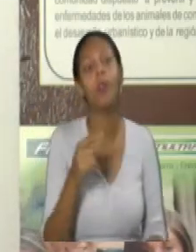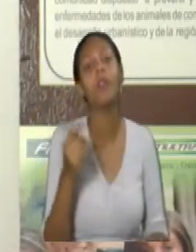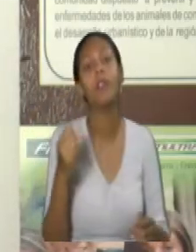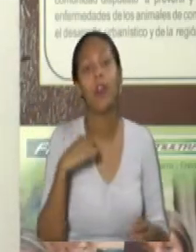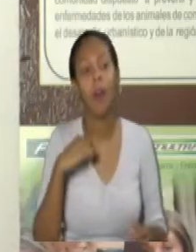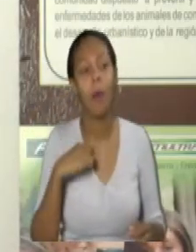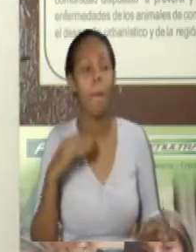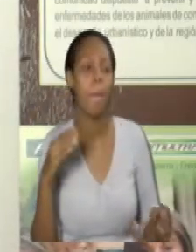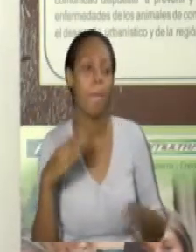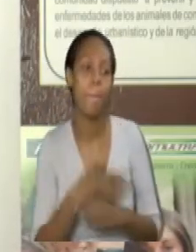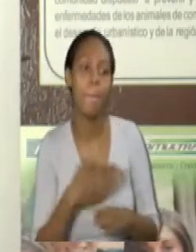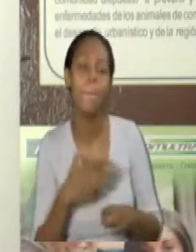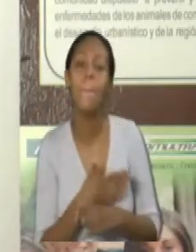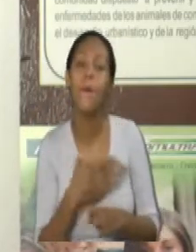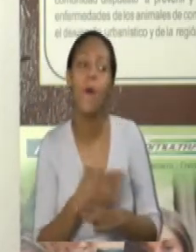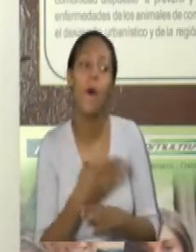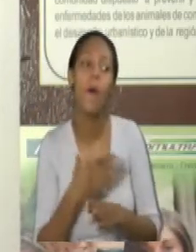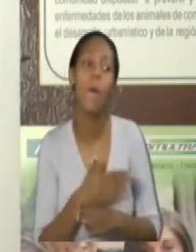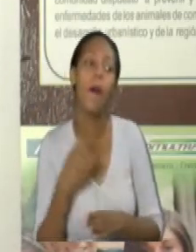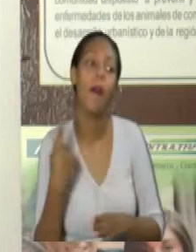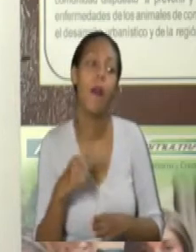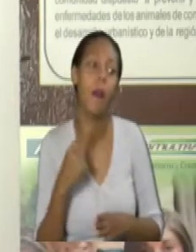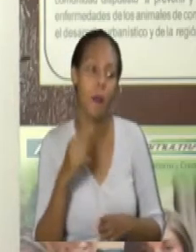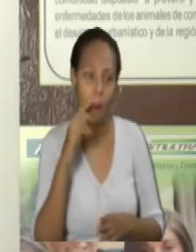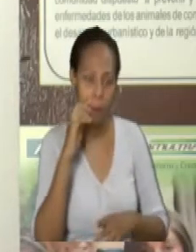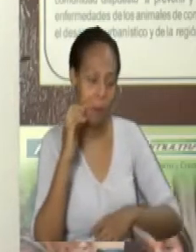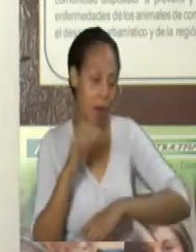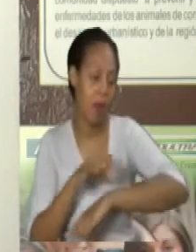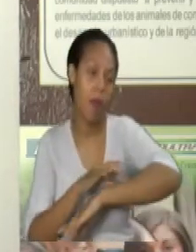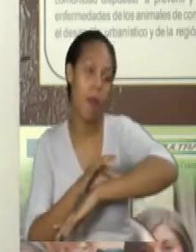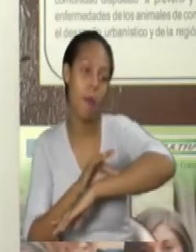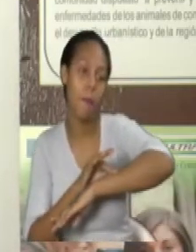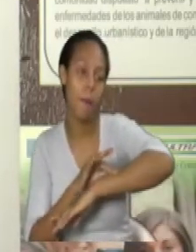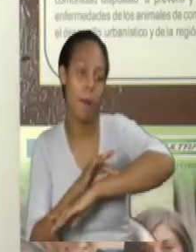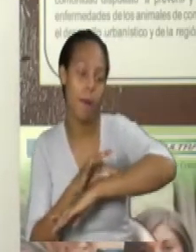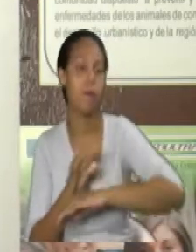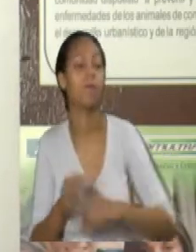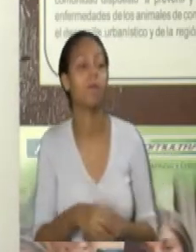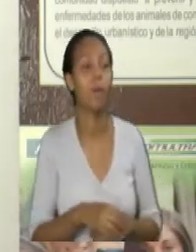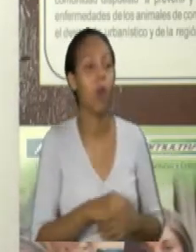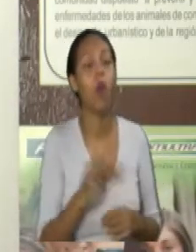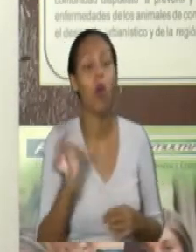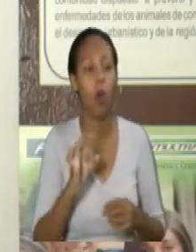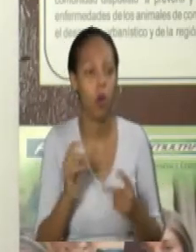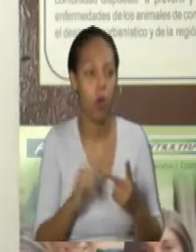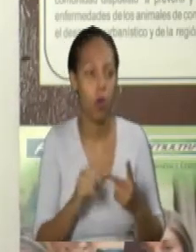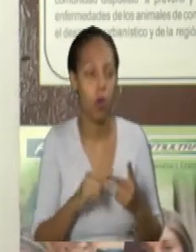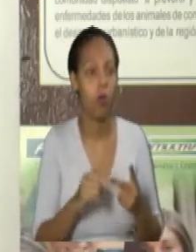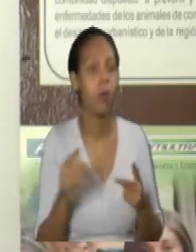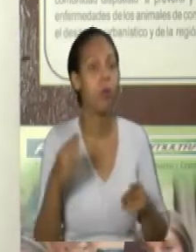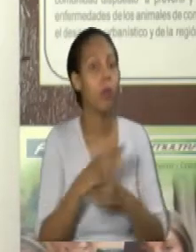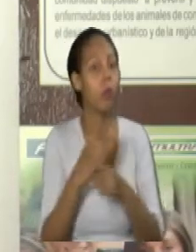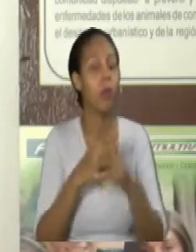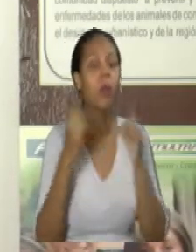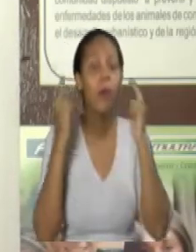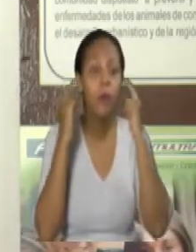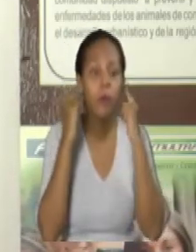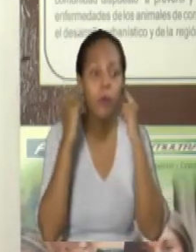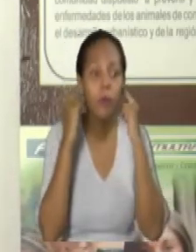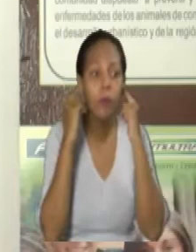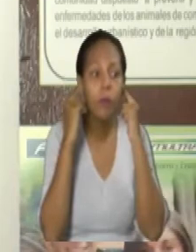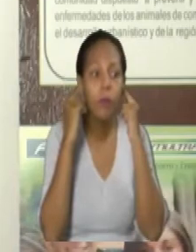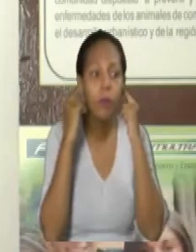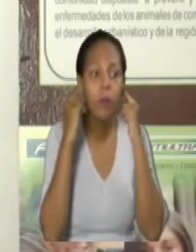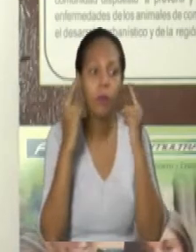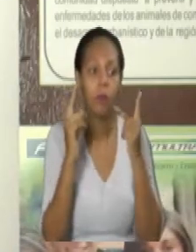están relacionados con problemas dermatológicos exclusivamente, o problemas en los oídos, o problemas a